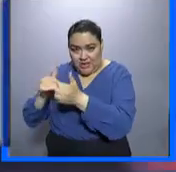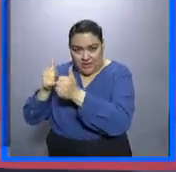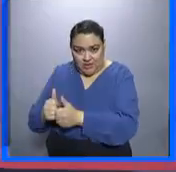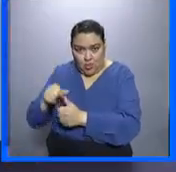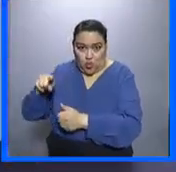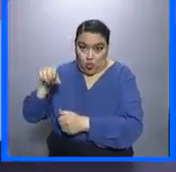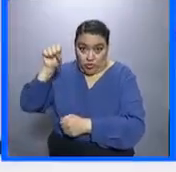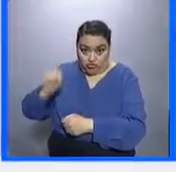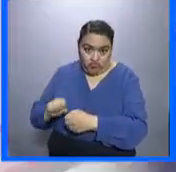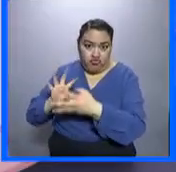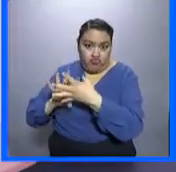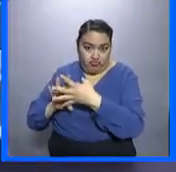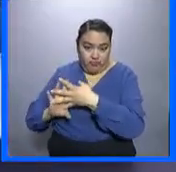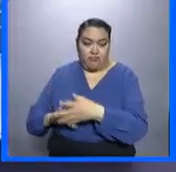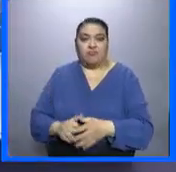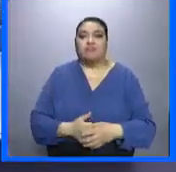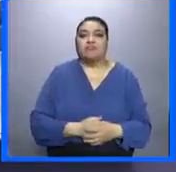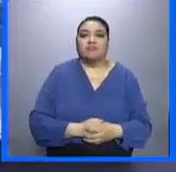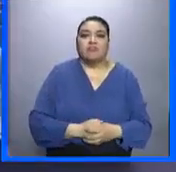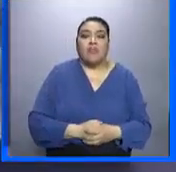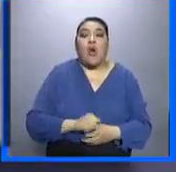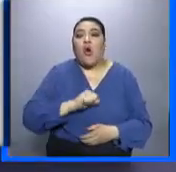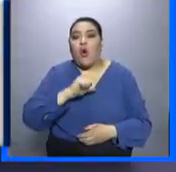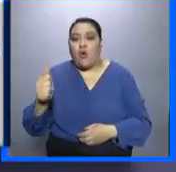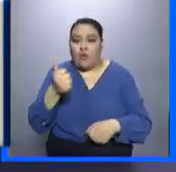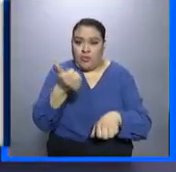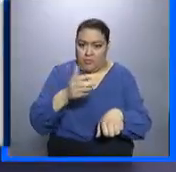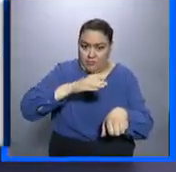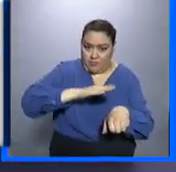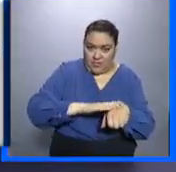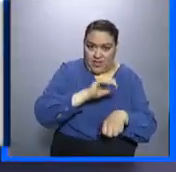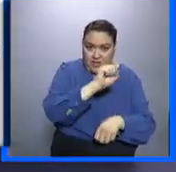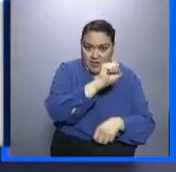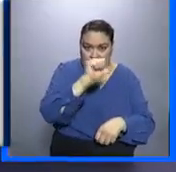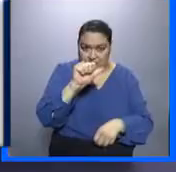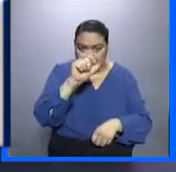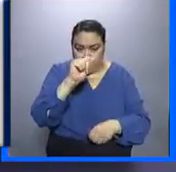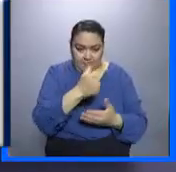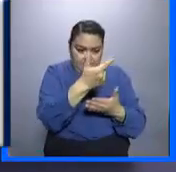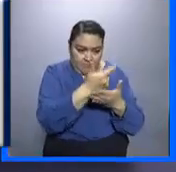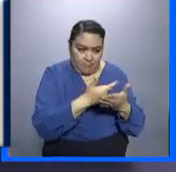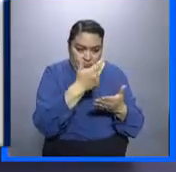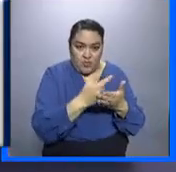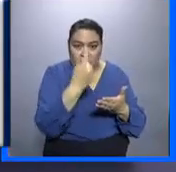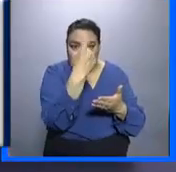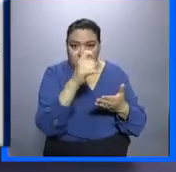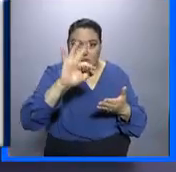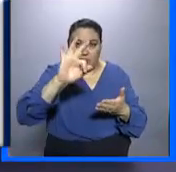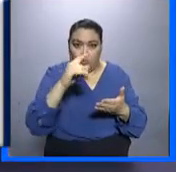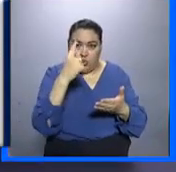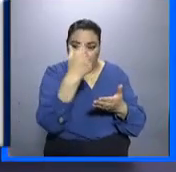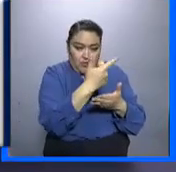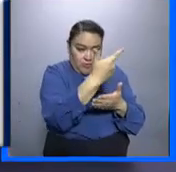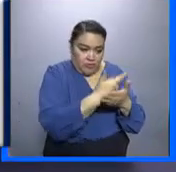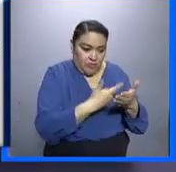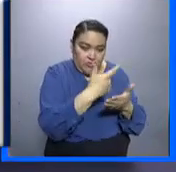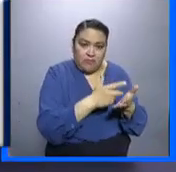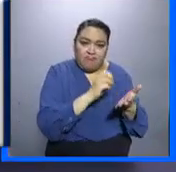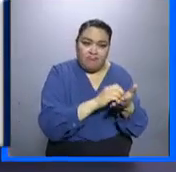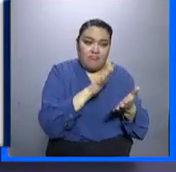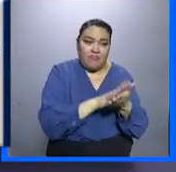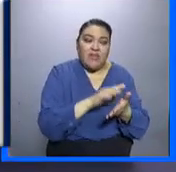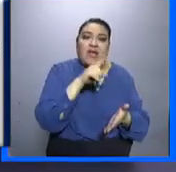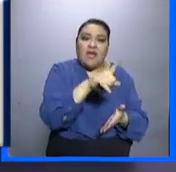Sur. El Servicio de Administración Tributaria incluyó a 141 contribuyentes en la lista negra de